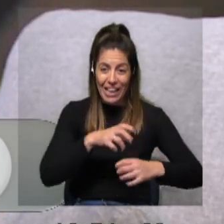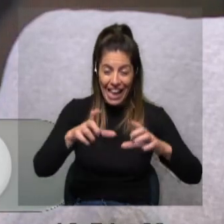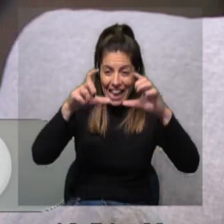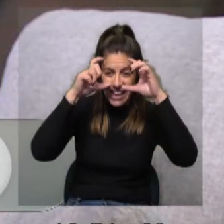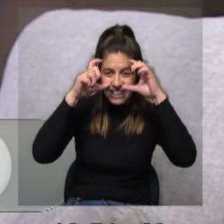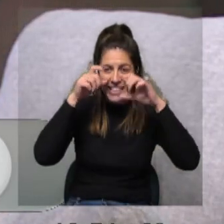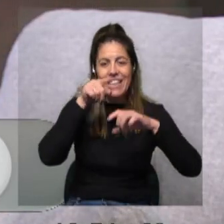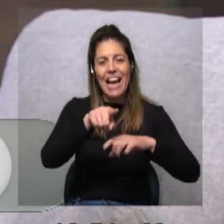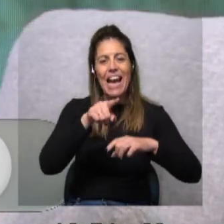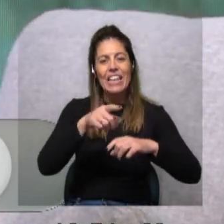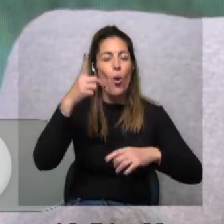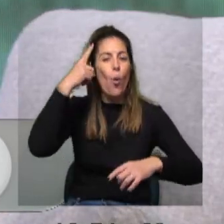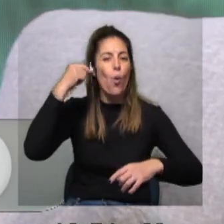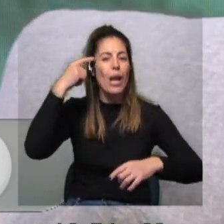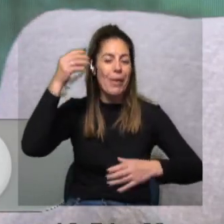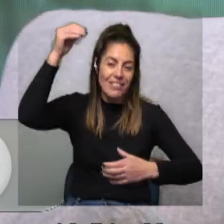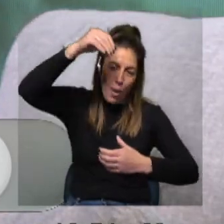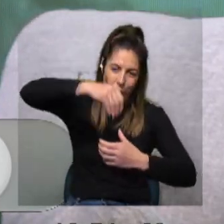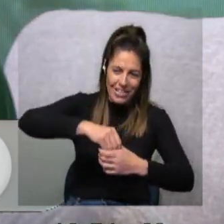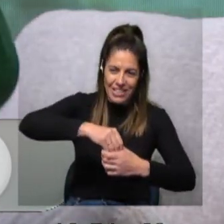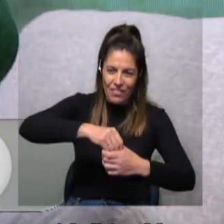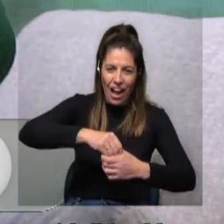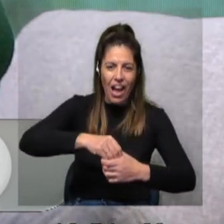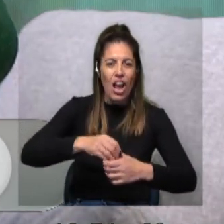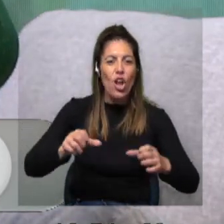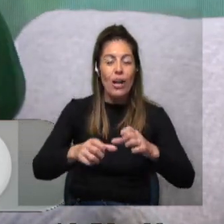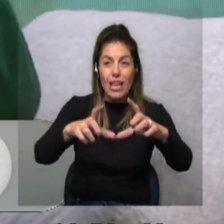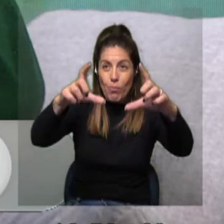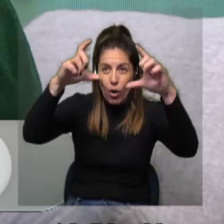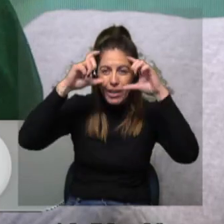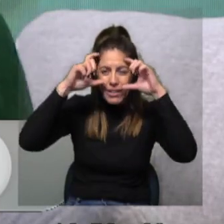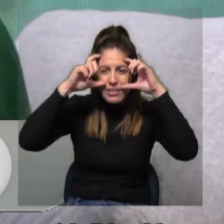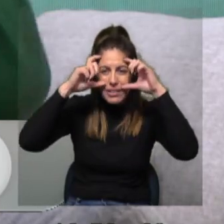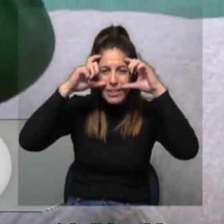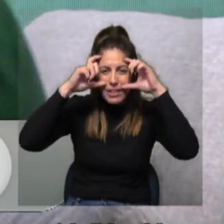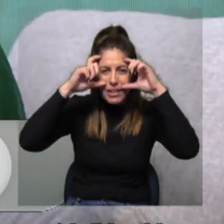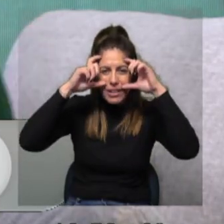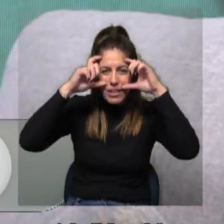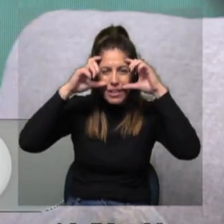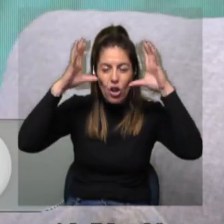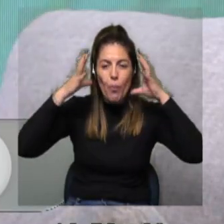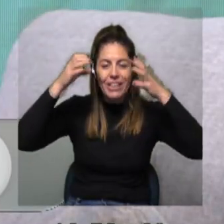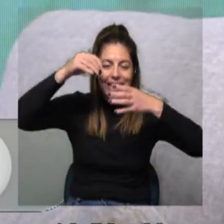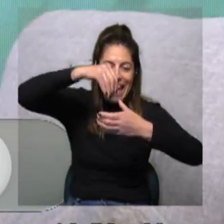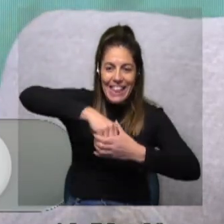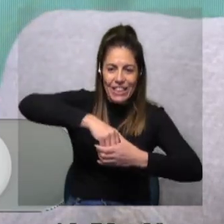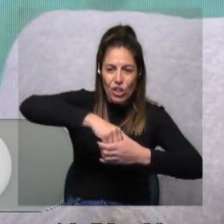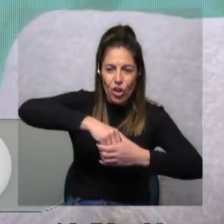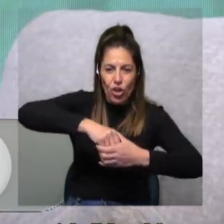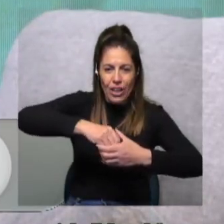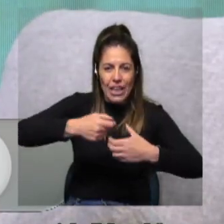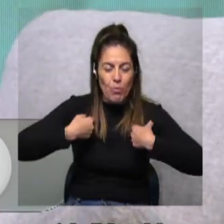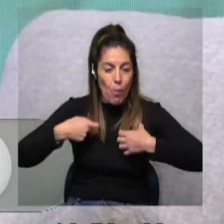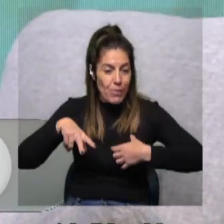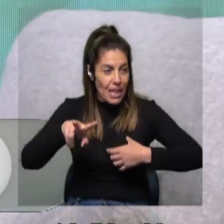pasa a ser una experiencia totalmente inmersiva, porque lo que haces al ponerte los cascos estos, vos estás adentro y te empodera vos a mirar